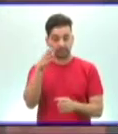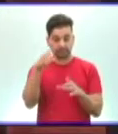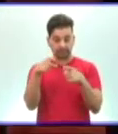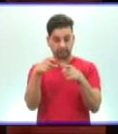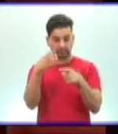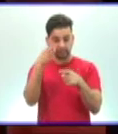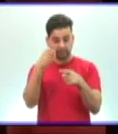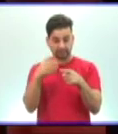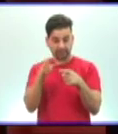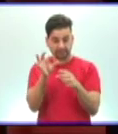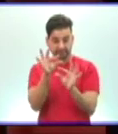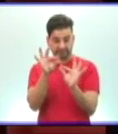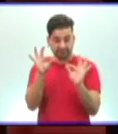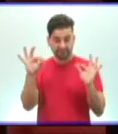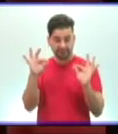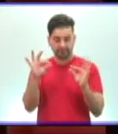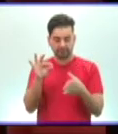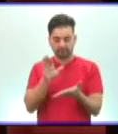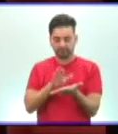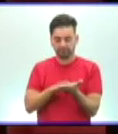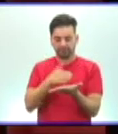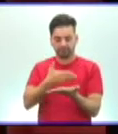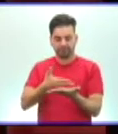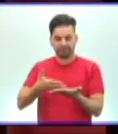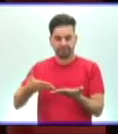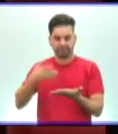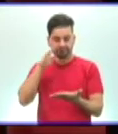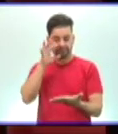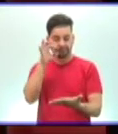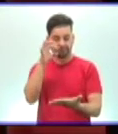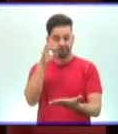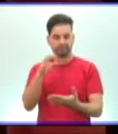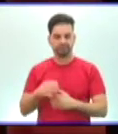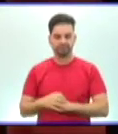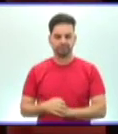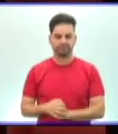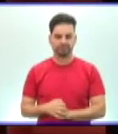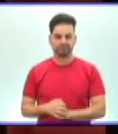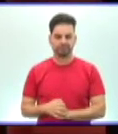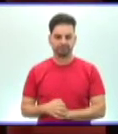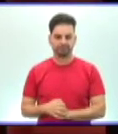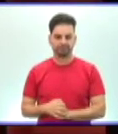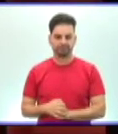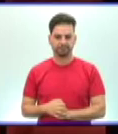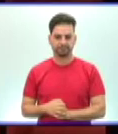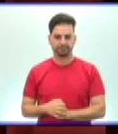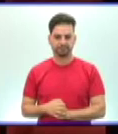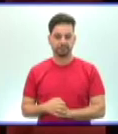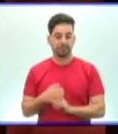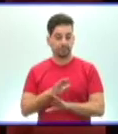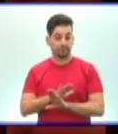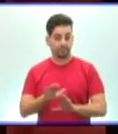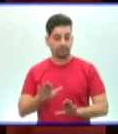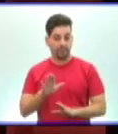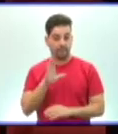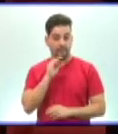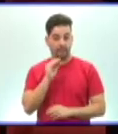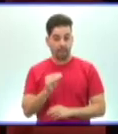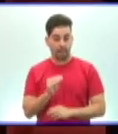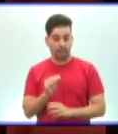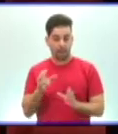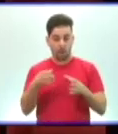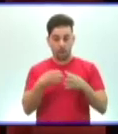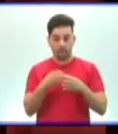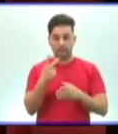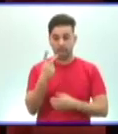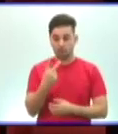transparente. Hicimos ya un recorrido por la unidad número 2 que habla acerca de los métodos y formas que